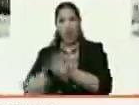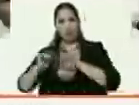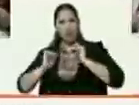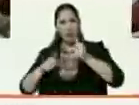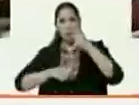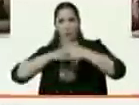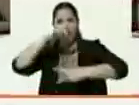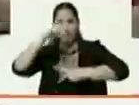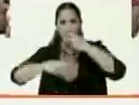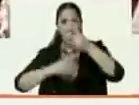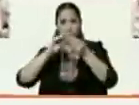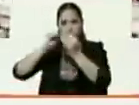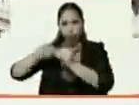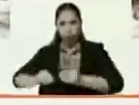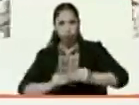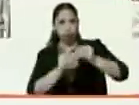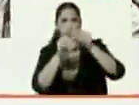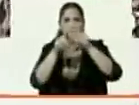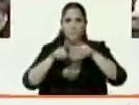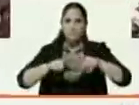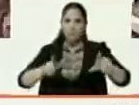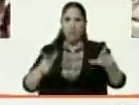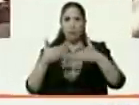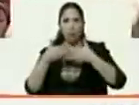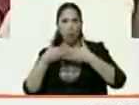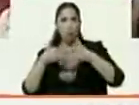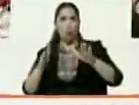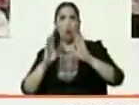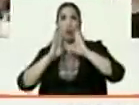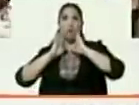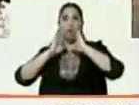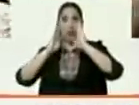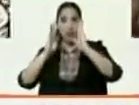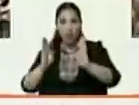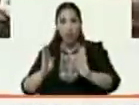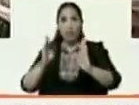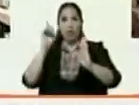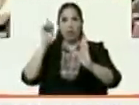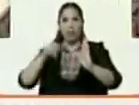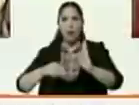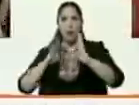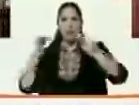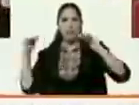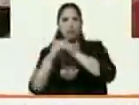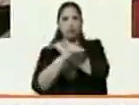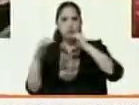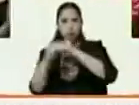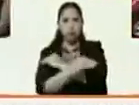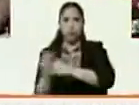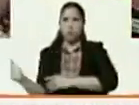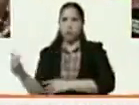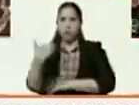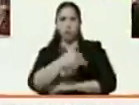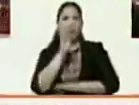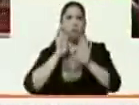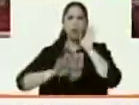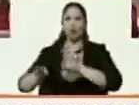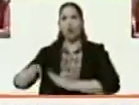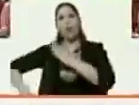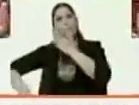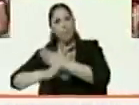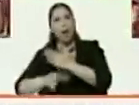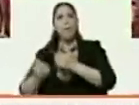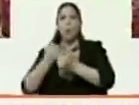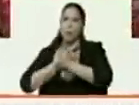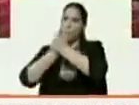plan de recuperación del espacio público, de las avenidas, de las autopistas, de recoger la basura en sí. Vamos a recobrar el